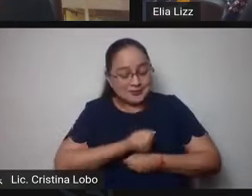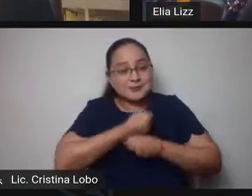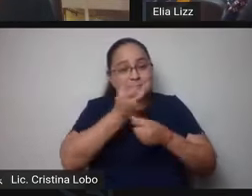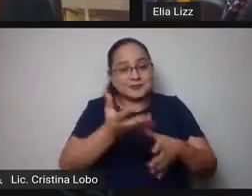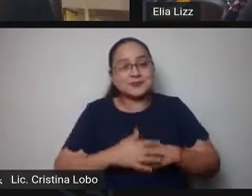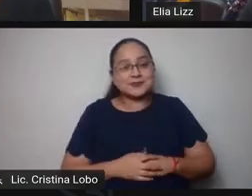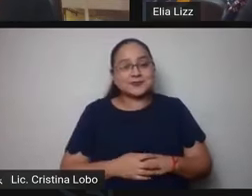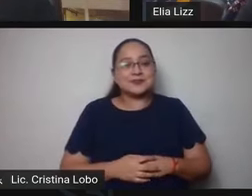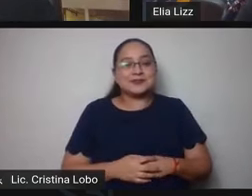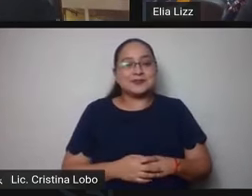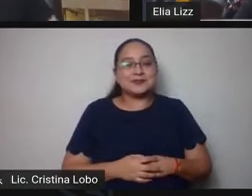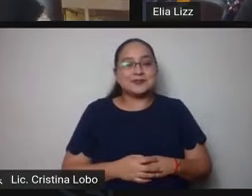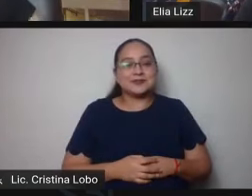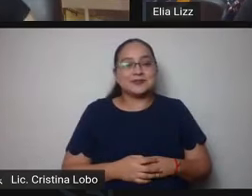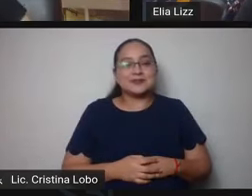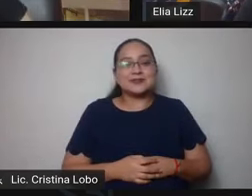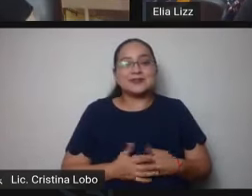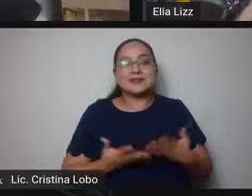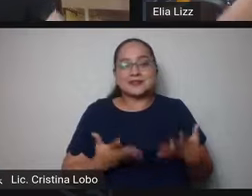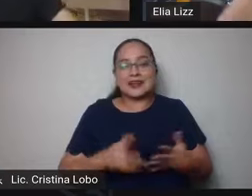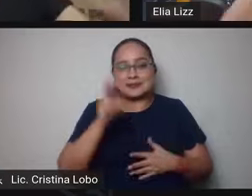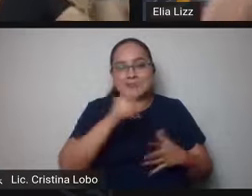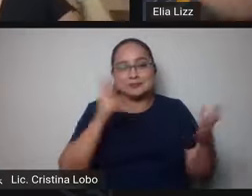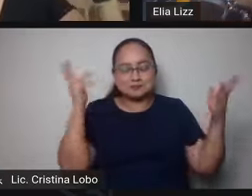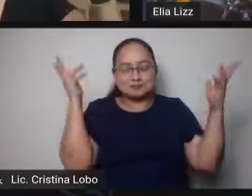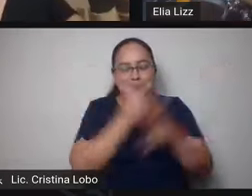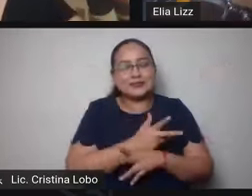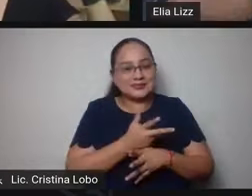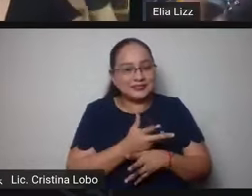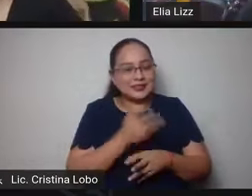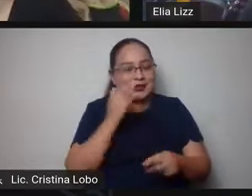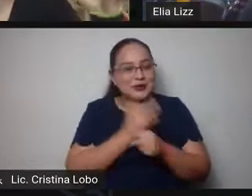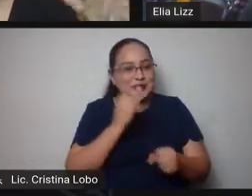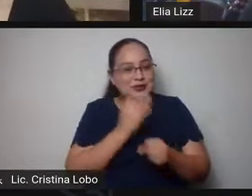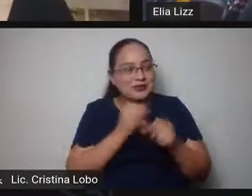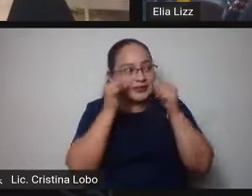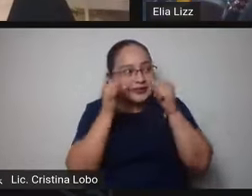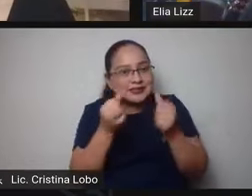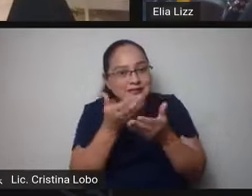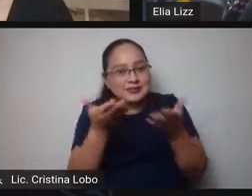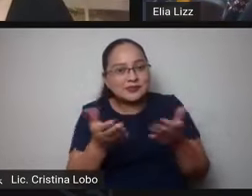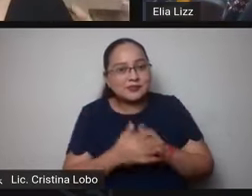¡Qué tremendo! Es que fíjate, te estoy escuchando y me viene a la mente